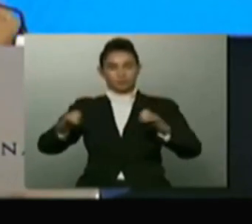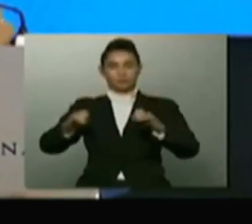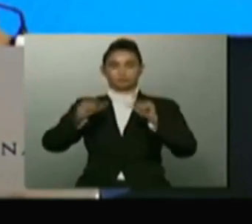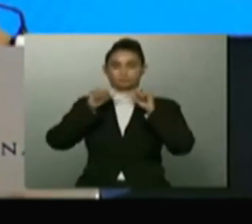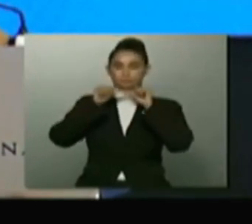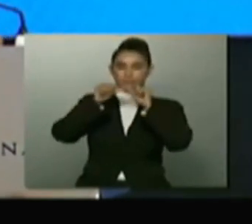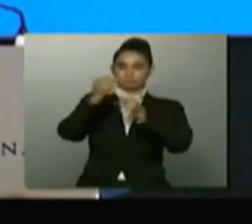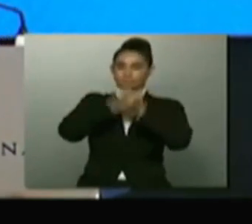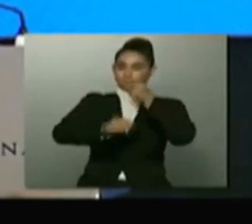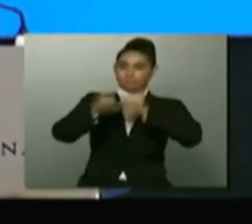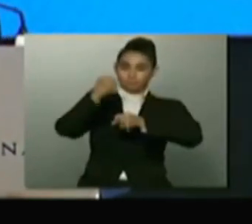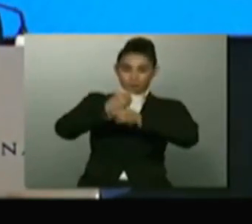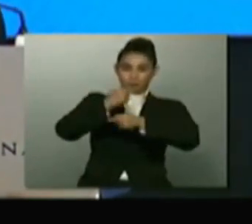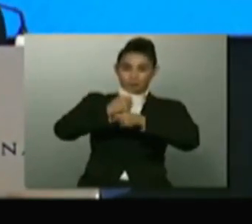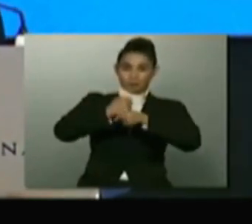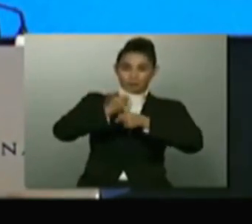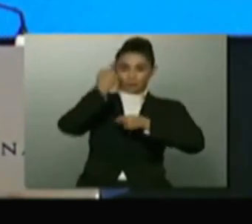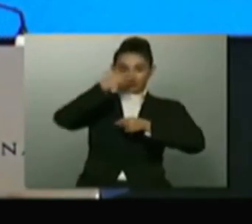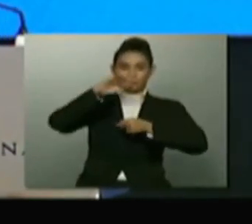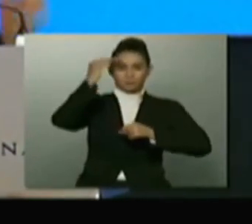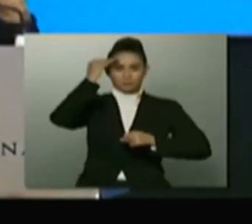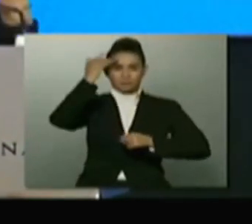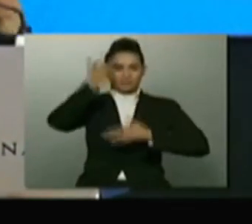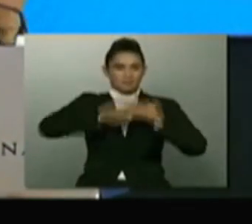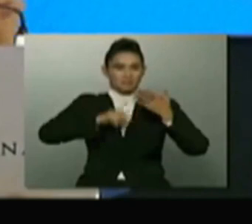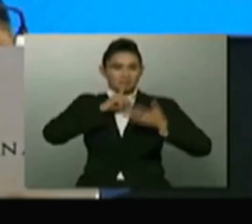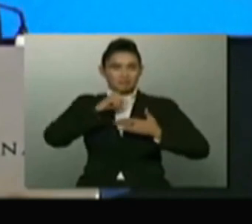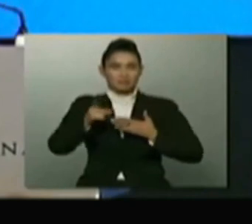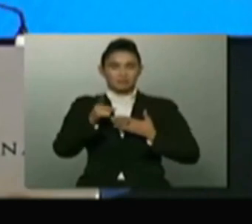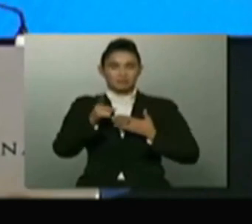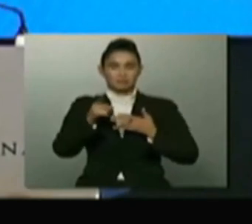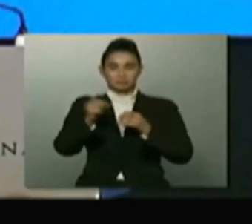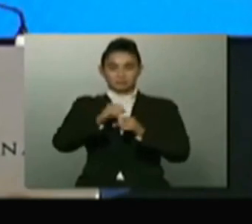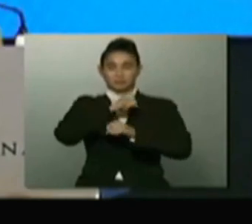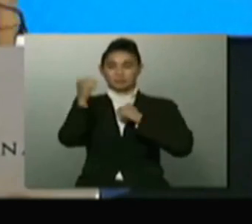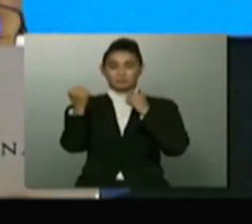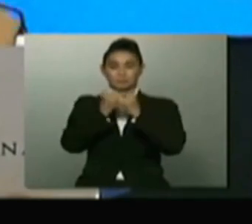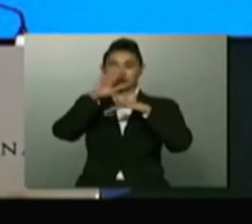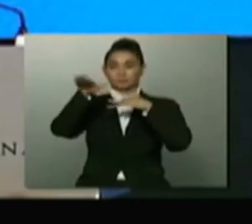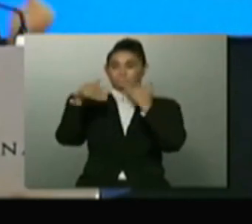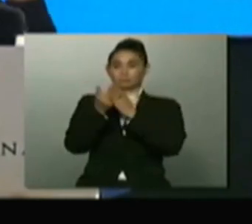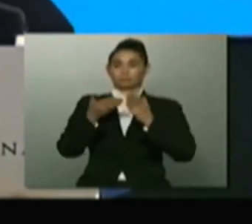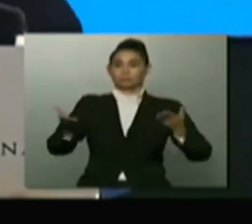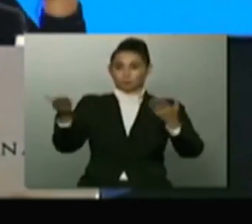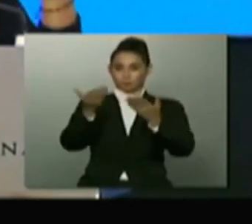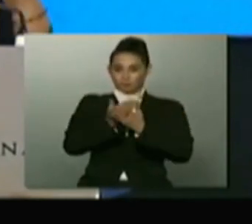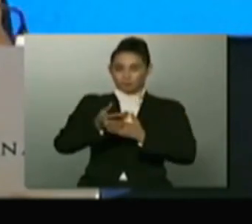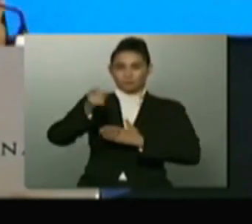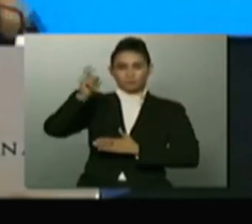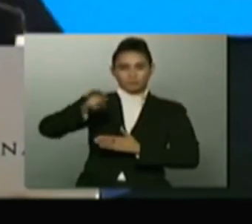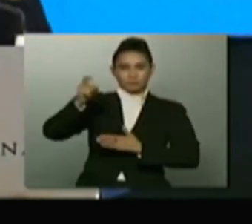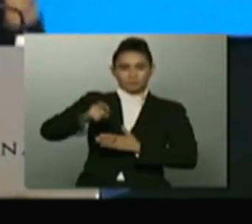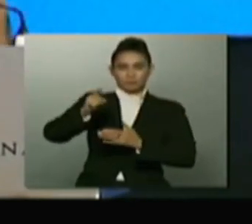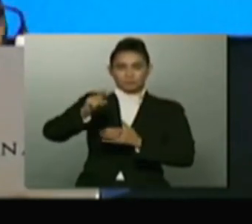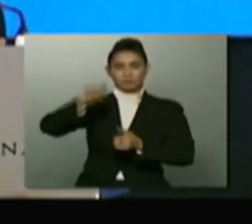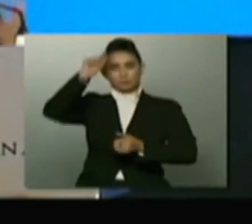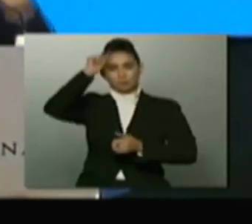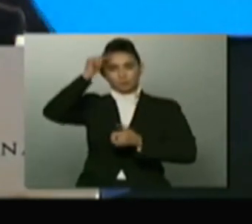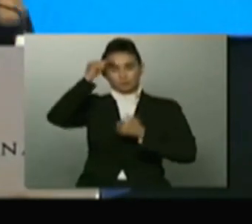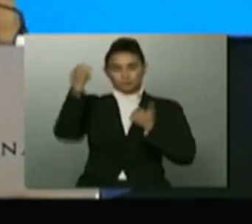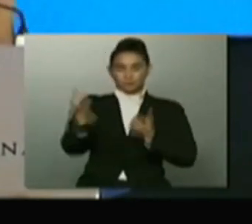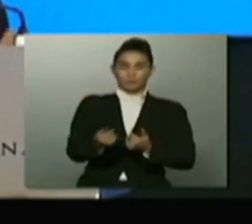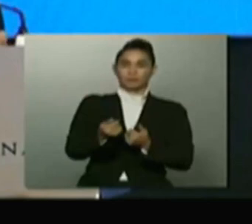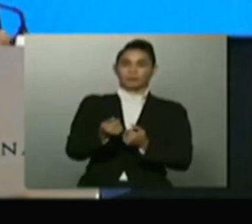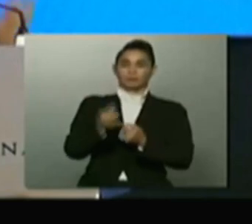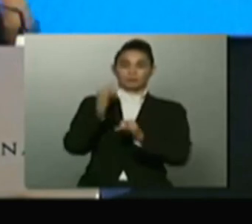años pero ustedes saben también que es es la lucha de todos necesitamos poderes estados